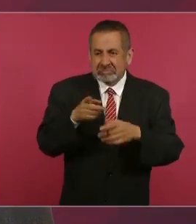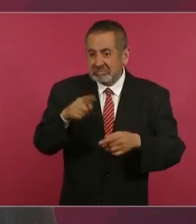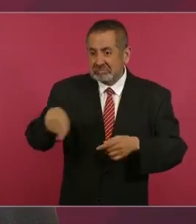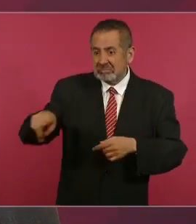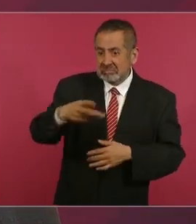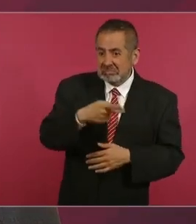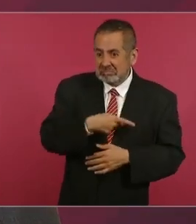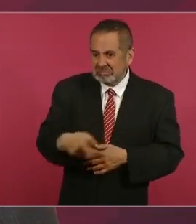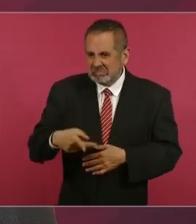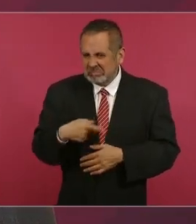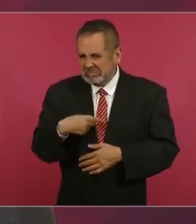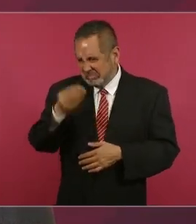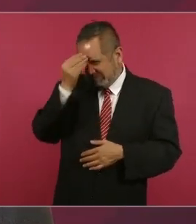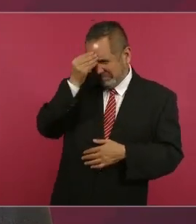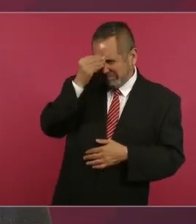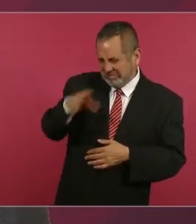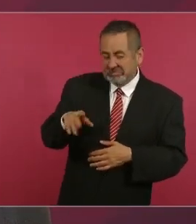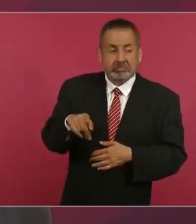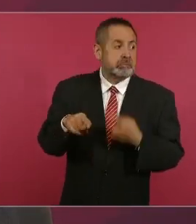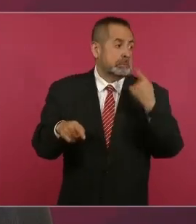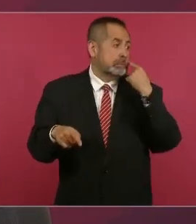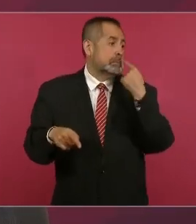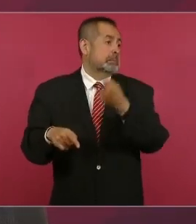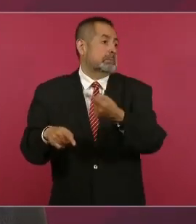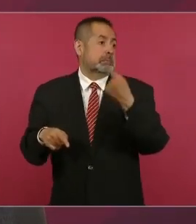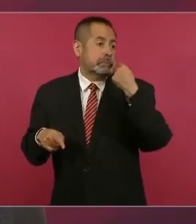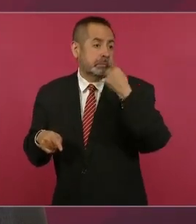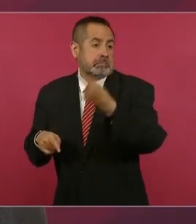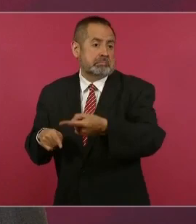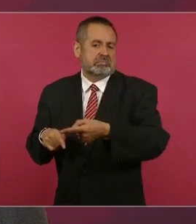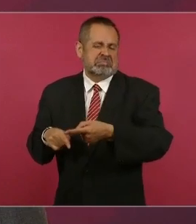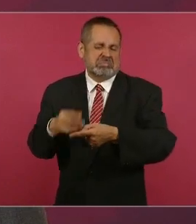pobreza, con la necesidad, con el dolor